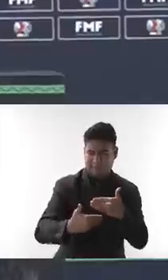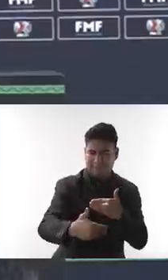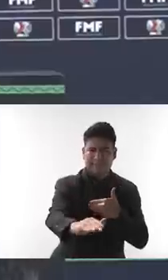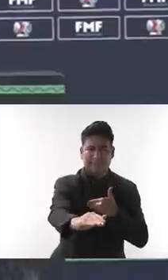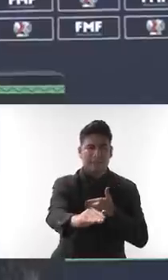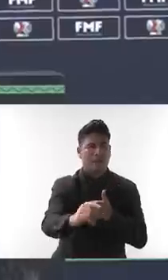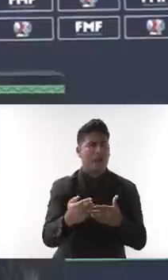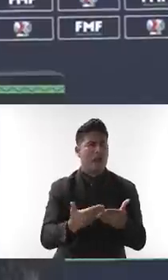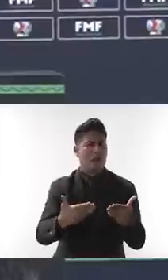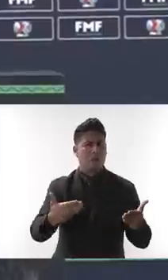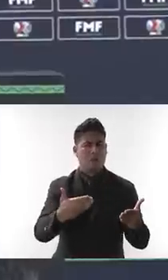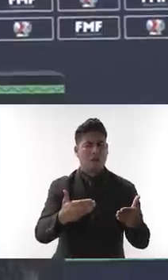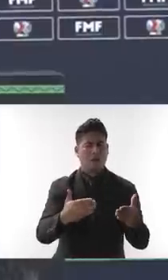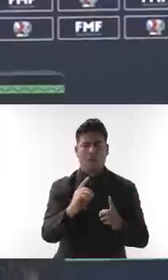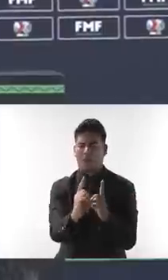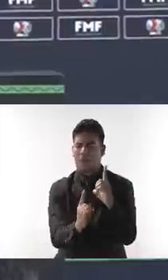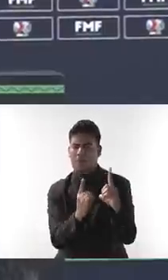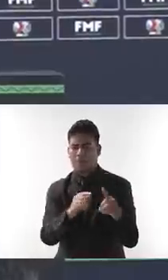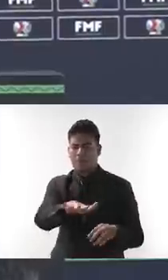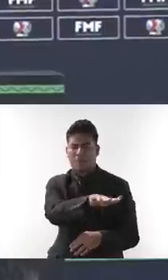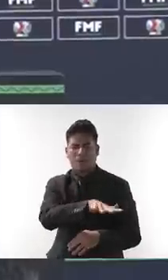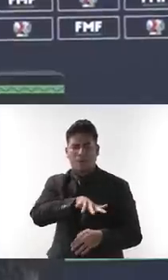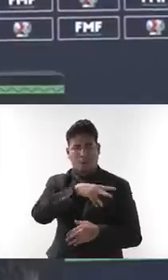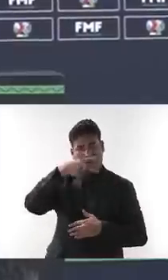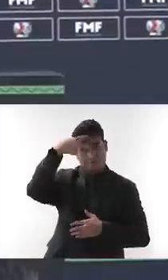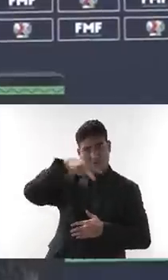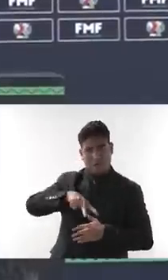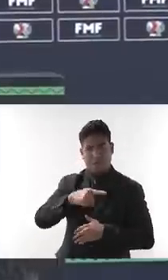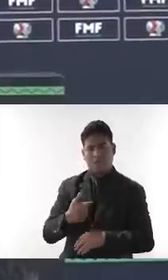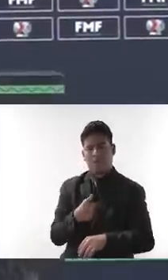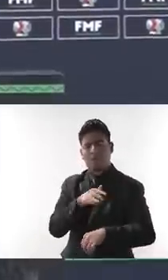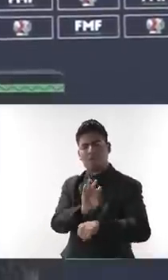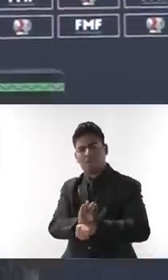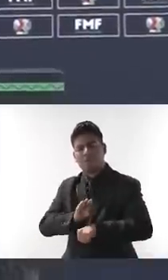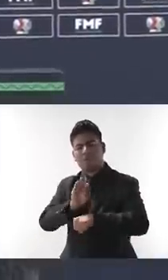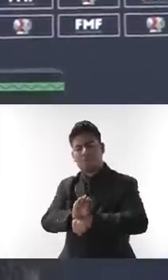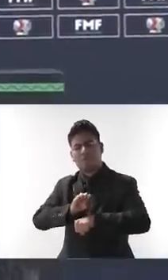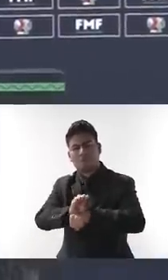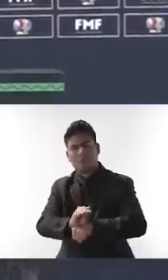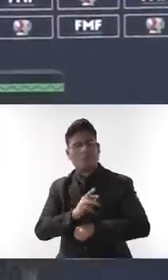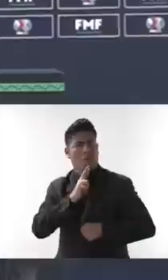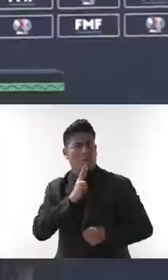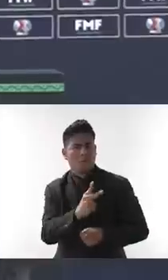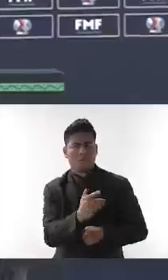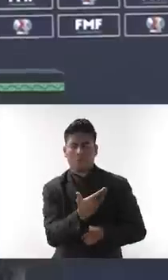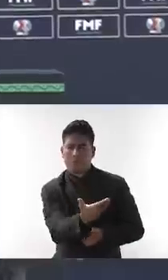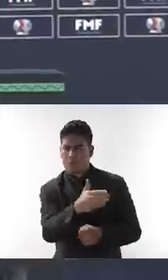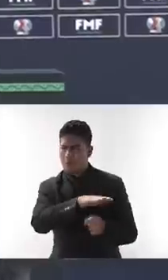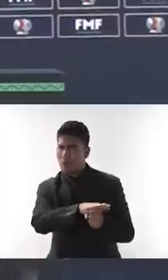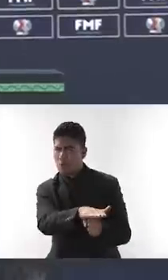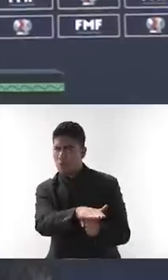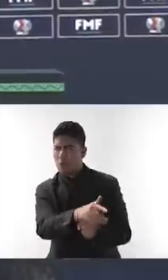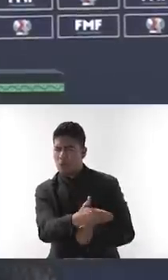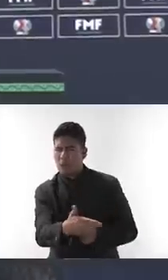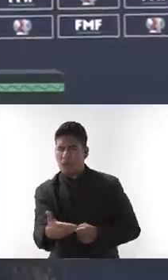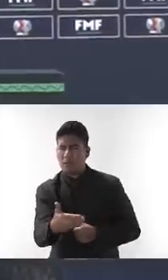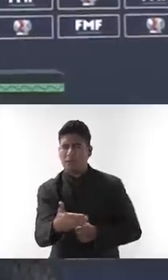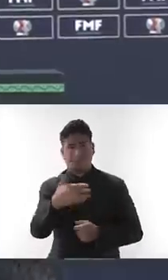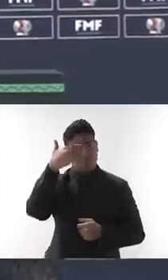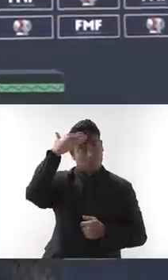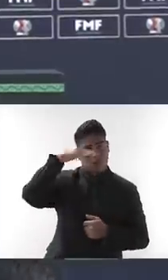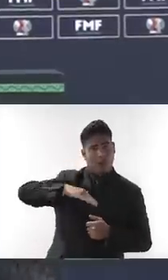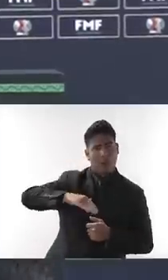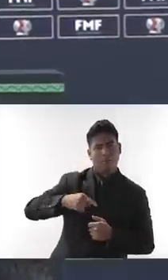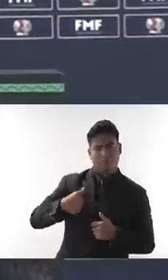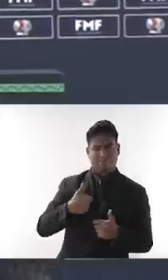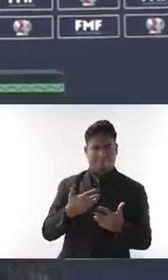deportivo le traerá al fútbol mexicano con esta serie de cambios? Y para el ingeniero John de Luisa, ya hay un plazo